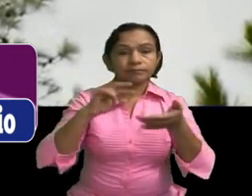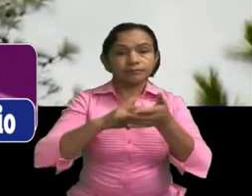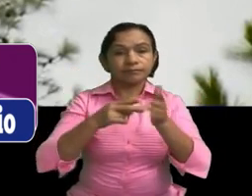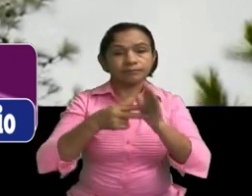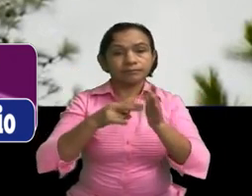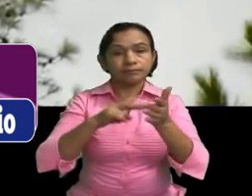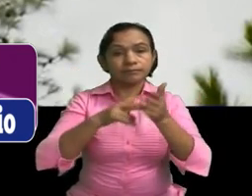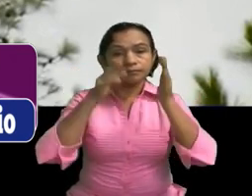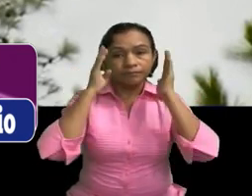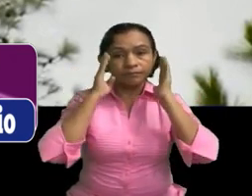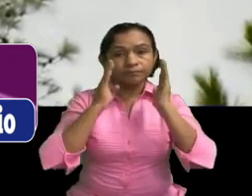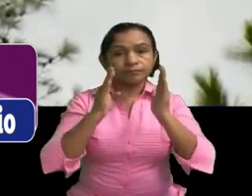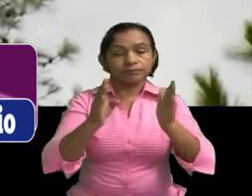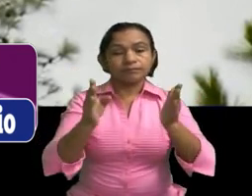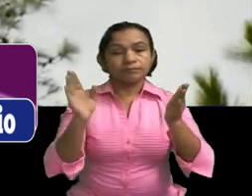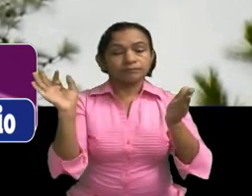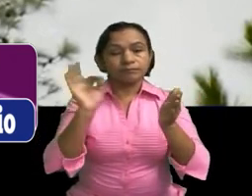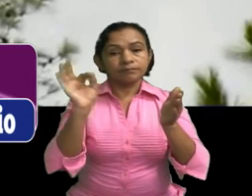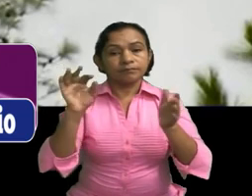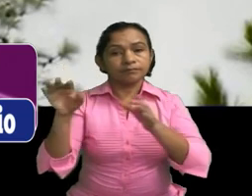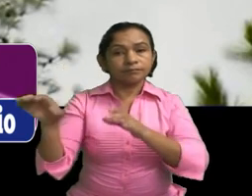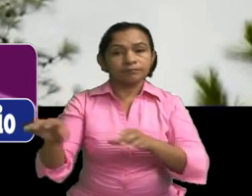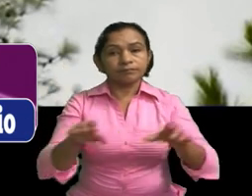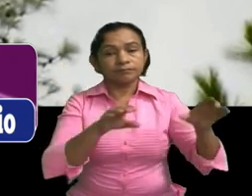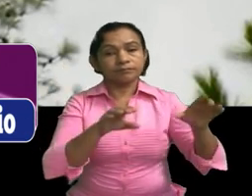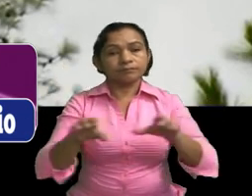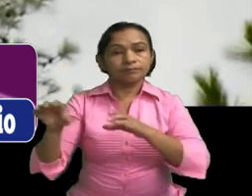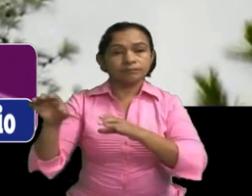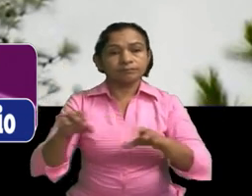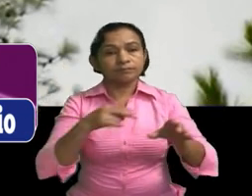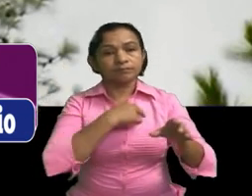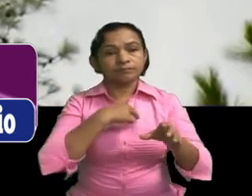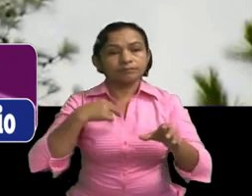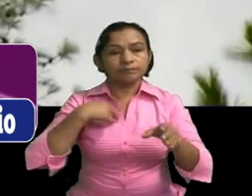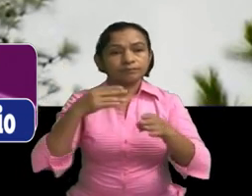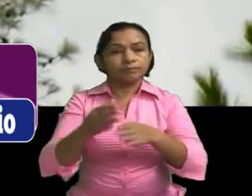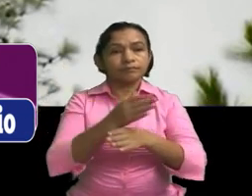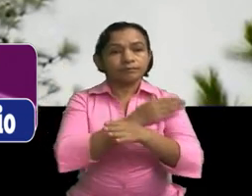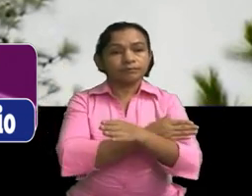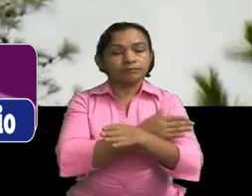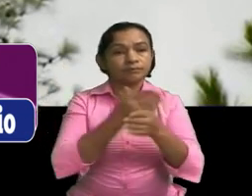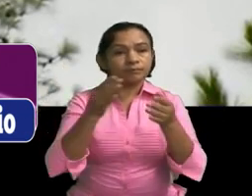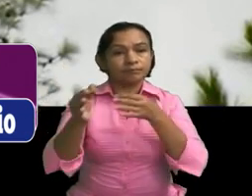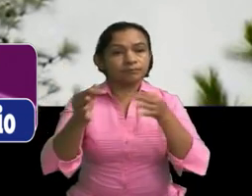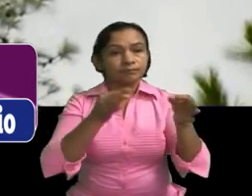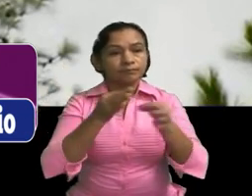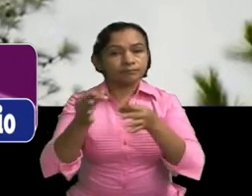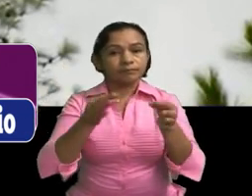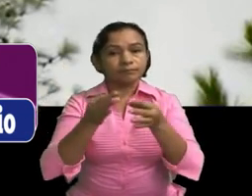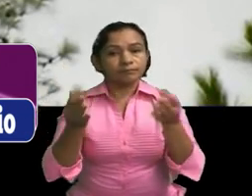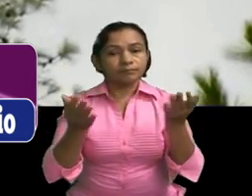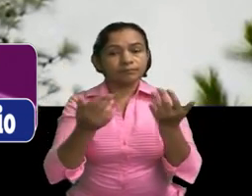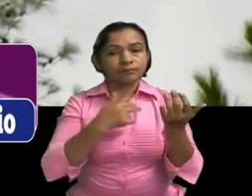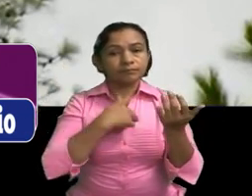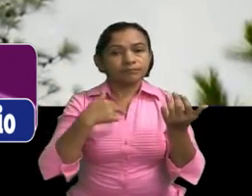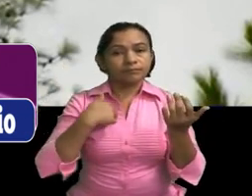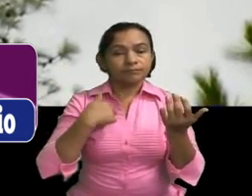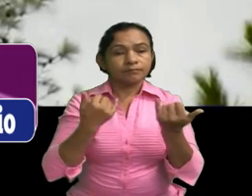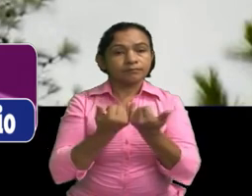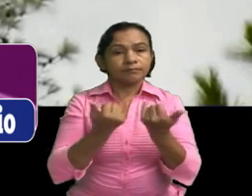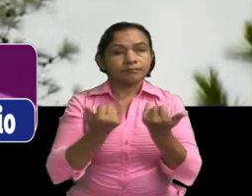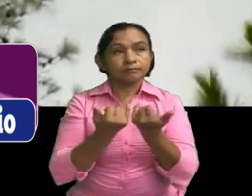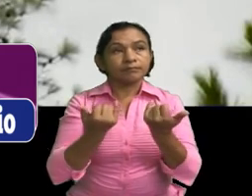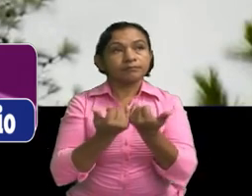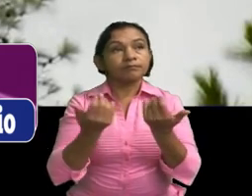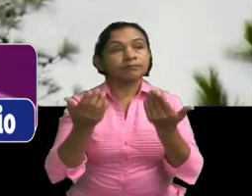es el enfoque que se le da? ¿Qué tipo de acciones se buscan? Porque usted hablaba algo pues de que tiene que ver con esto, que es la adaptación al